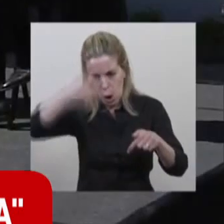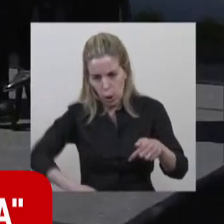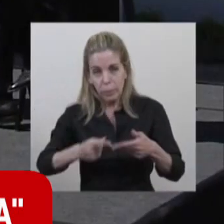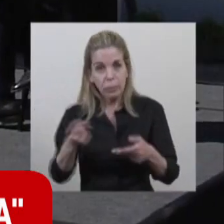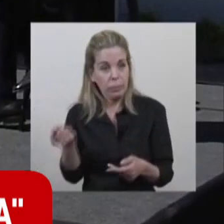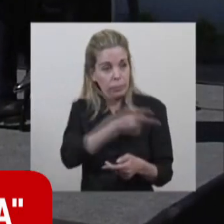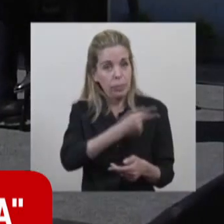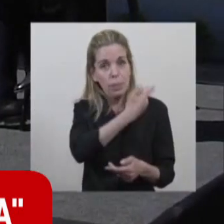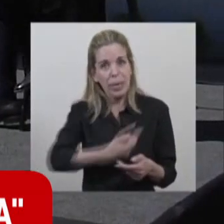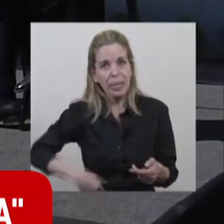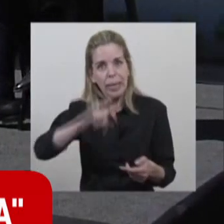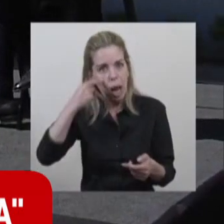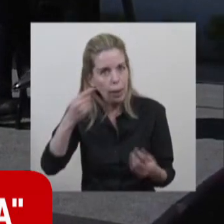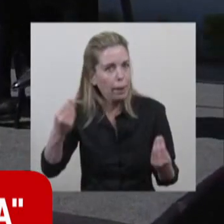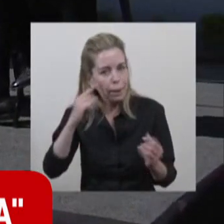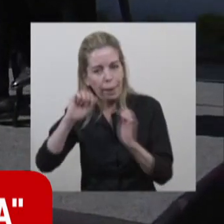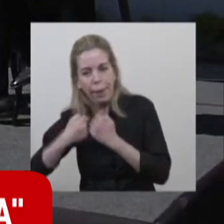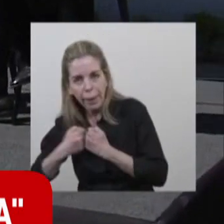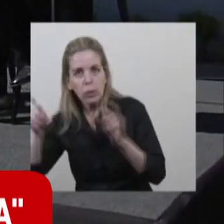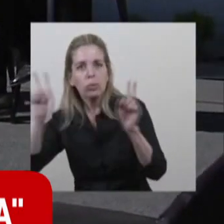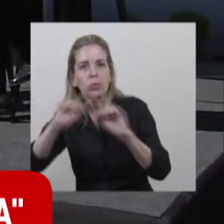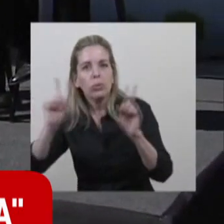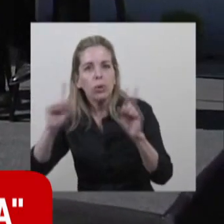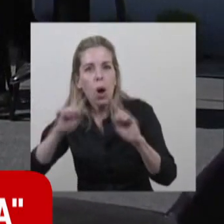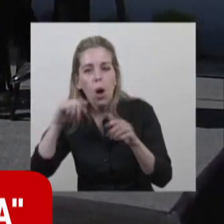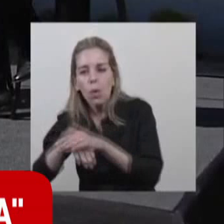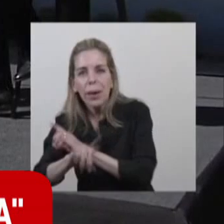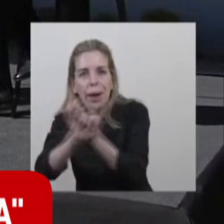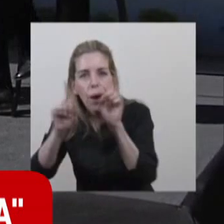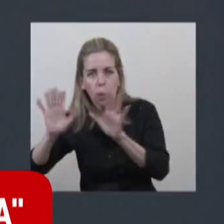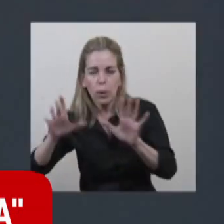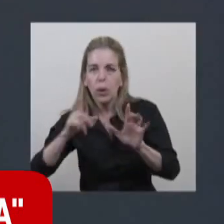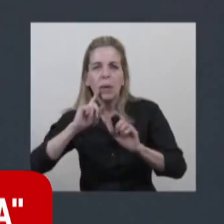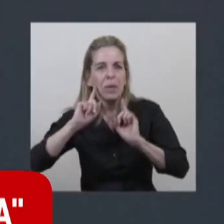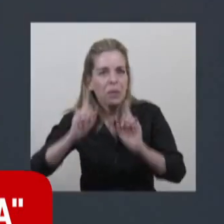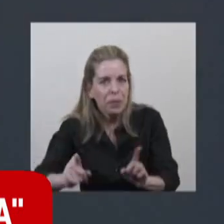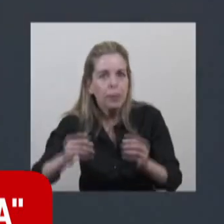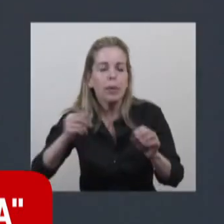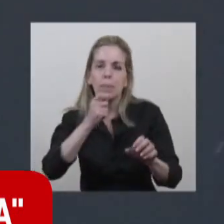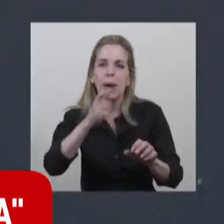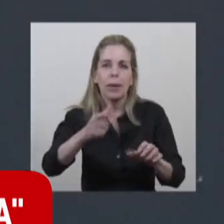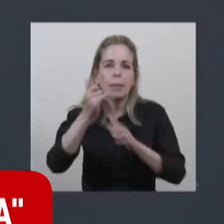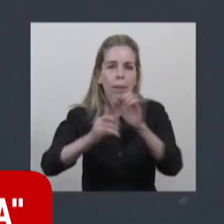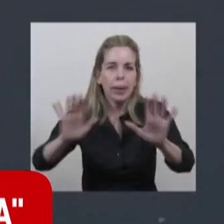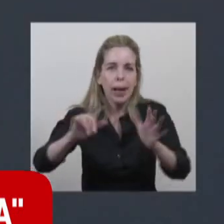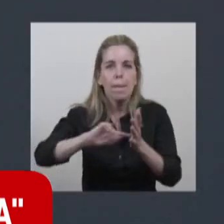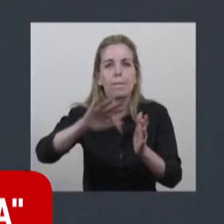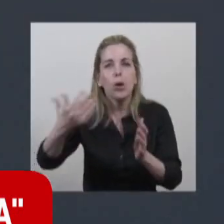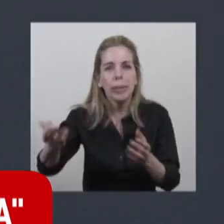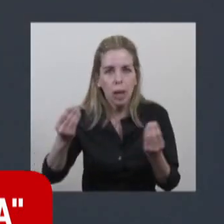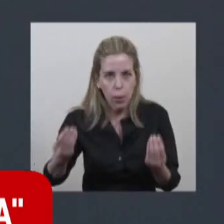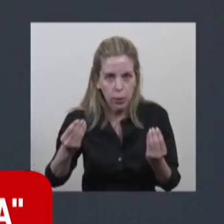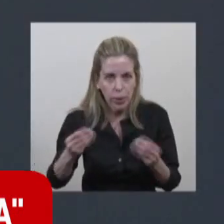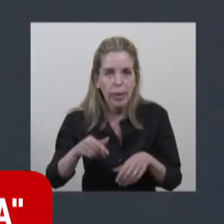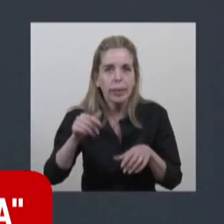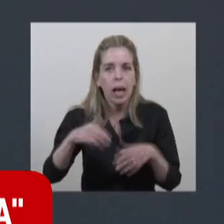con cierta demora porque los mismos médicos, los mismos trabajadores de la salud, que son los que tienen que cuidar a los pacientes en el